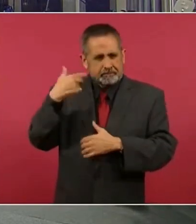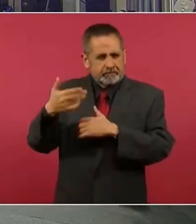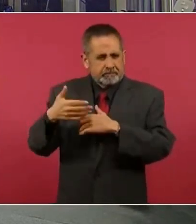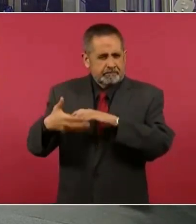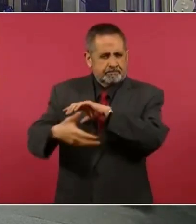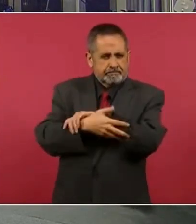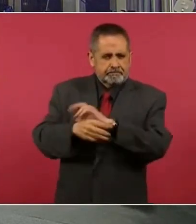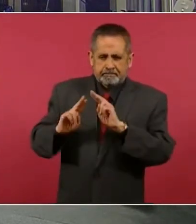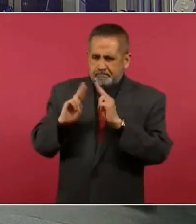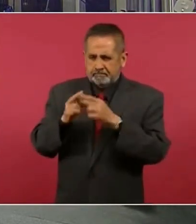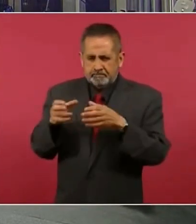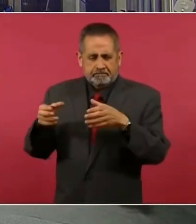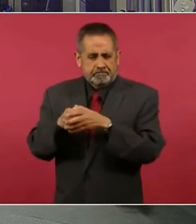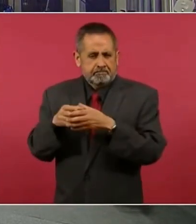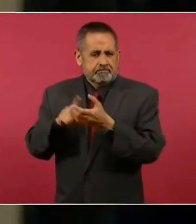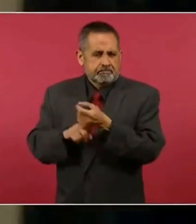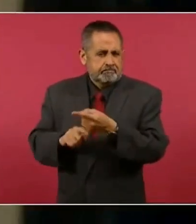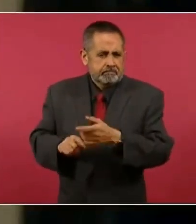unidad.